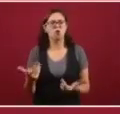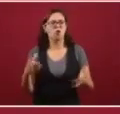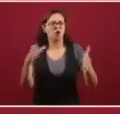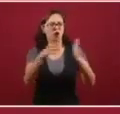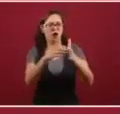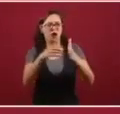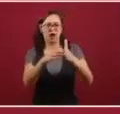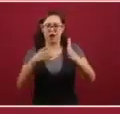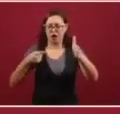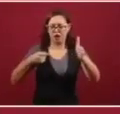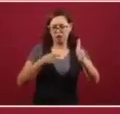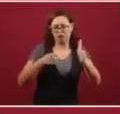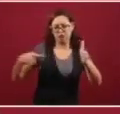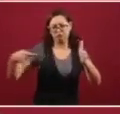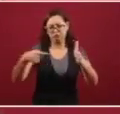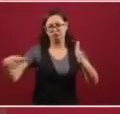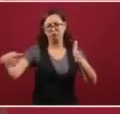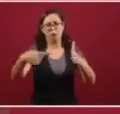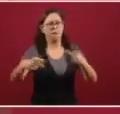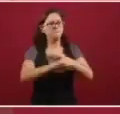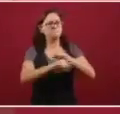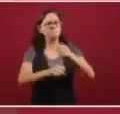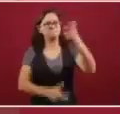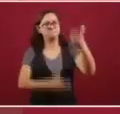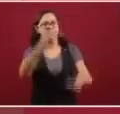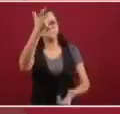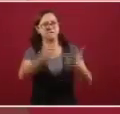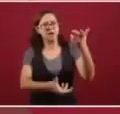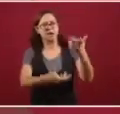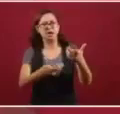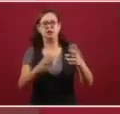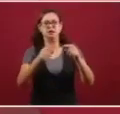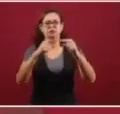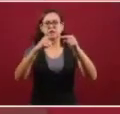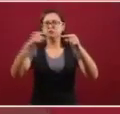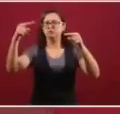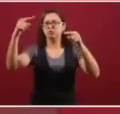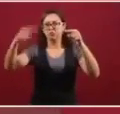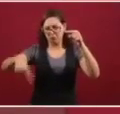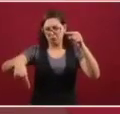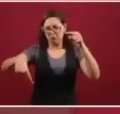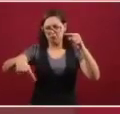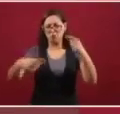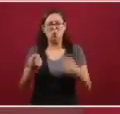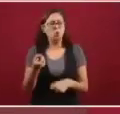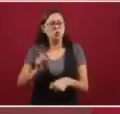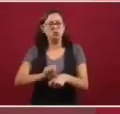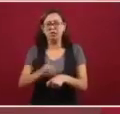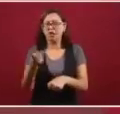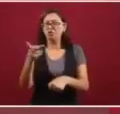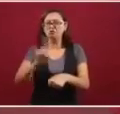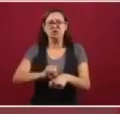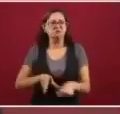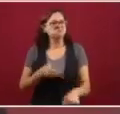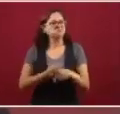transformador, se cae una línea, un día, dos días y ya está de